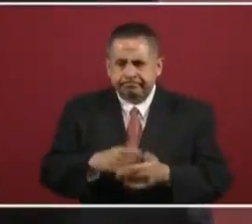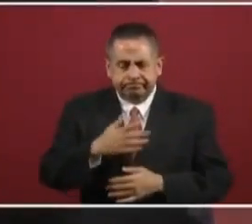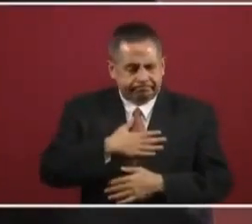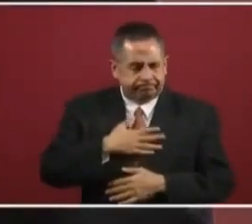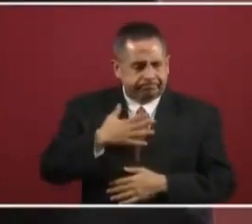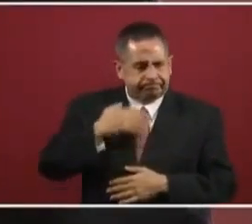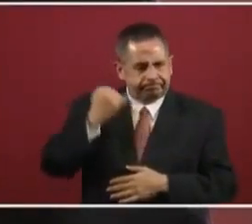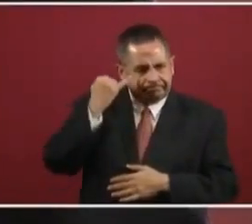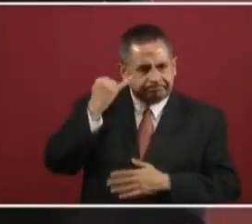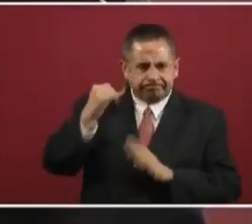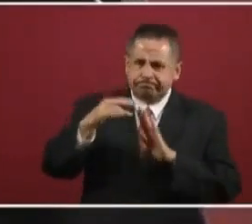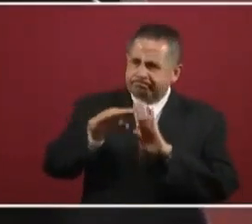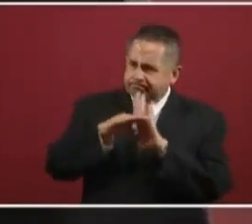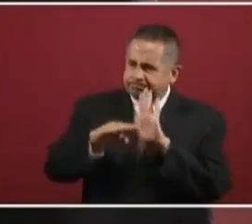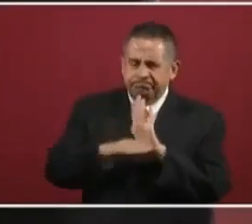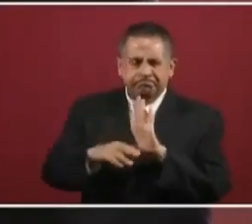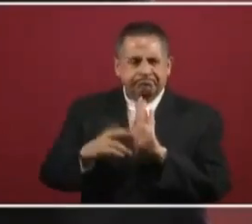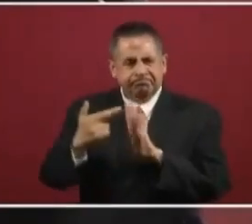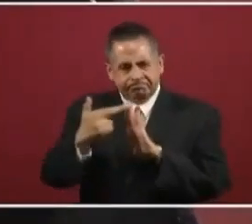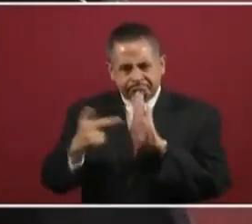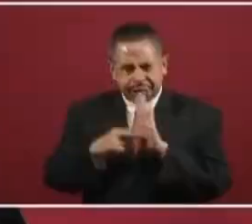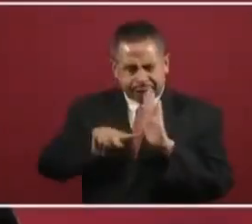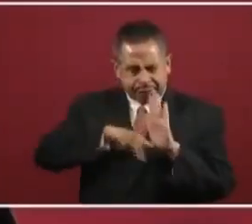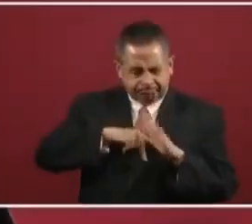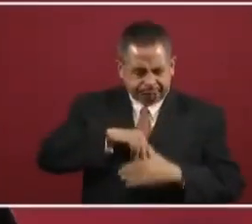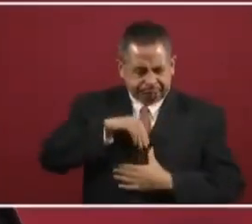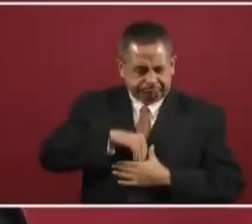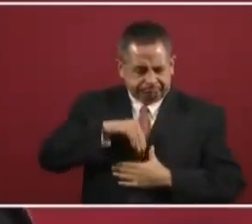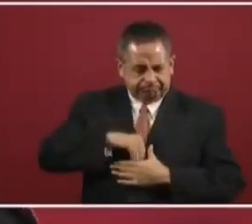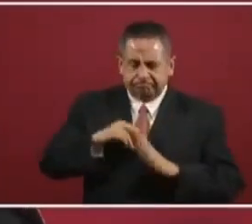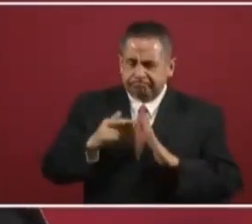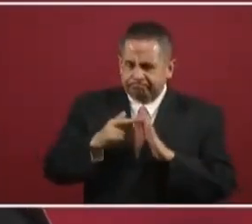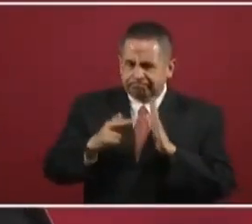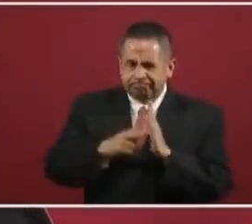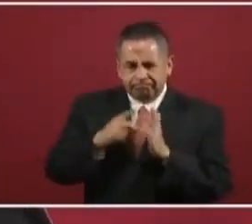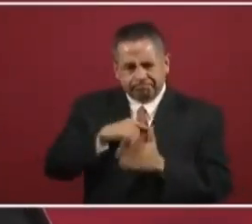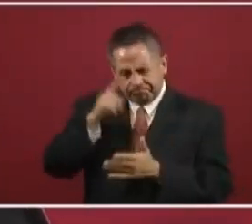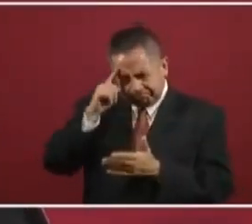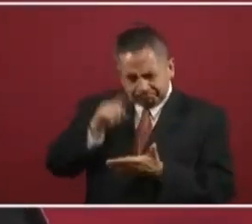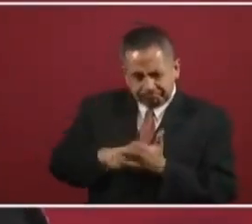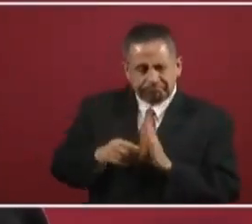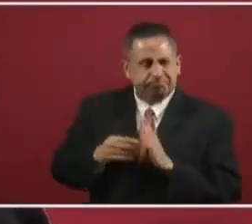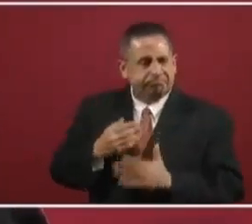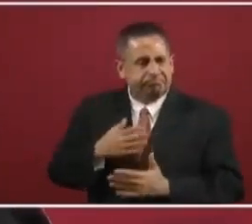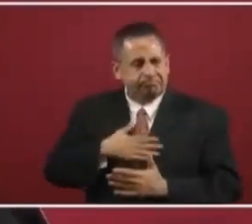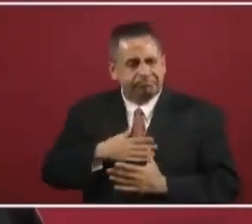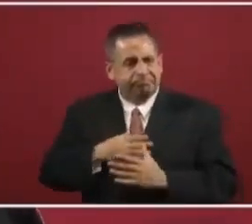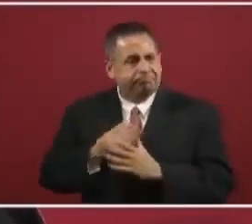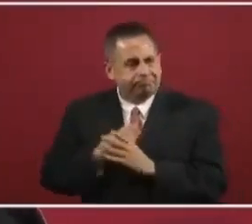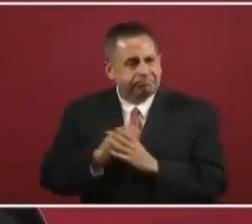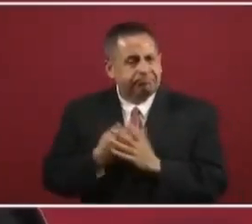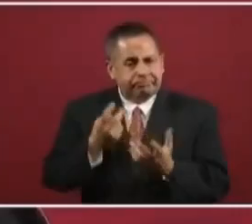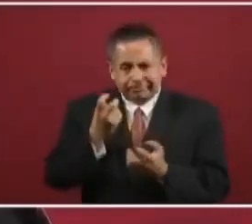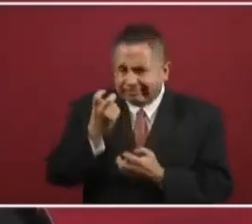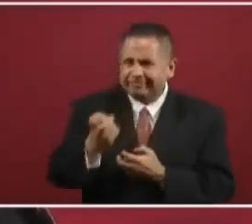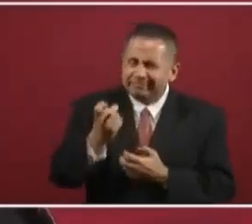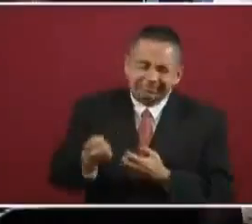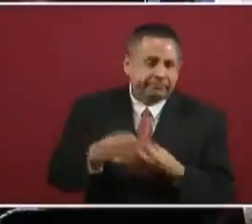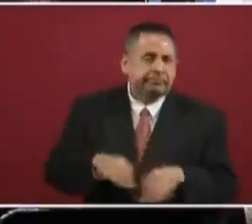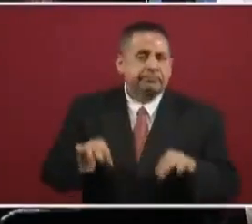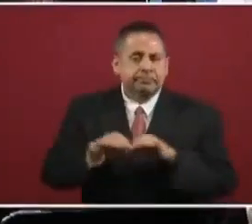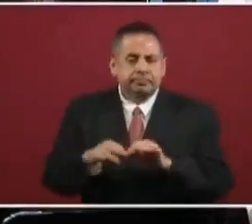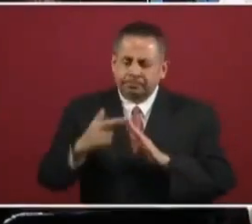de principios de una doctrina de una creencia que eso es lo más